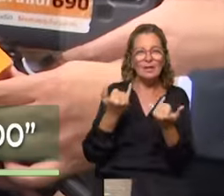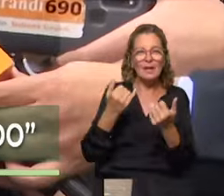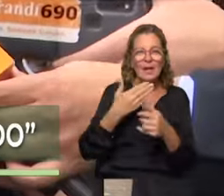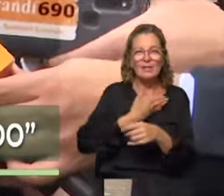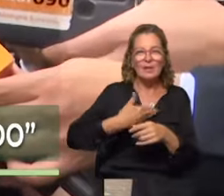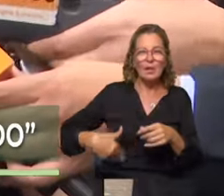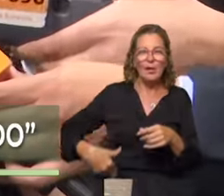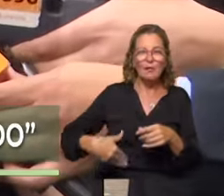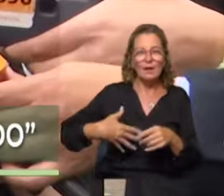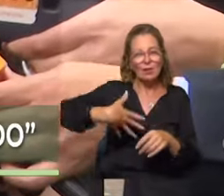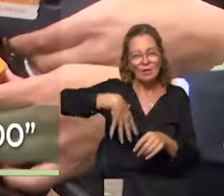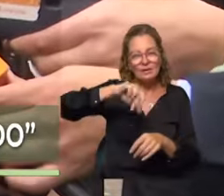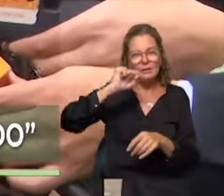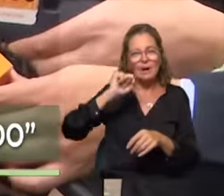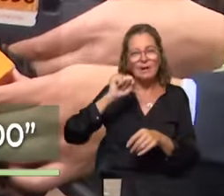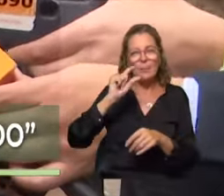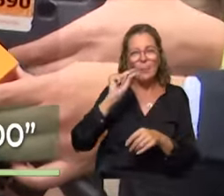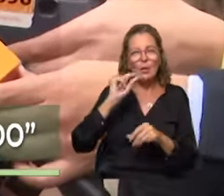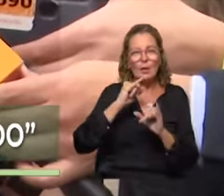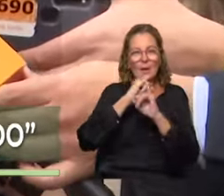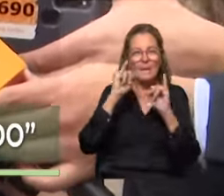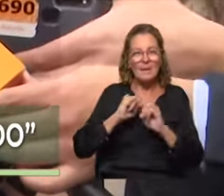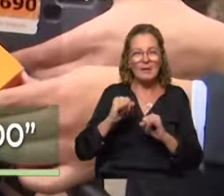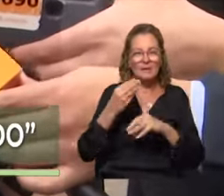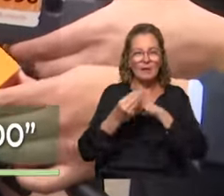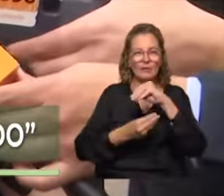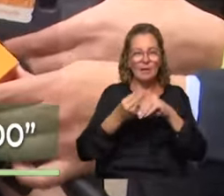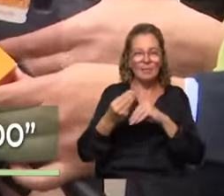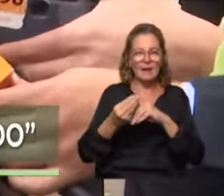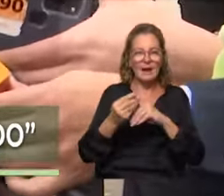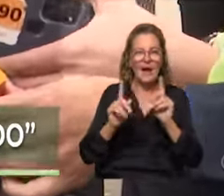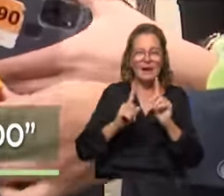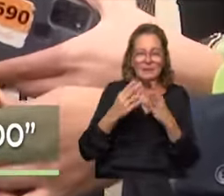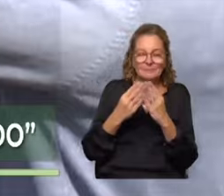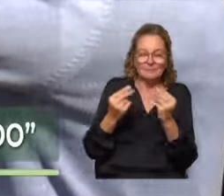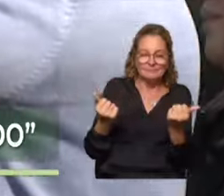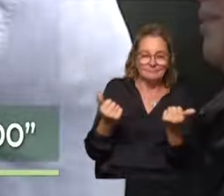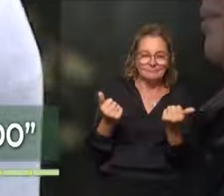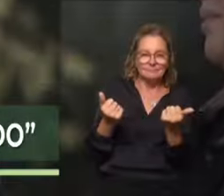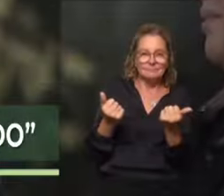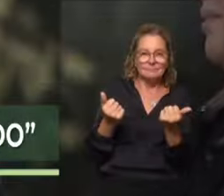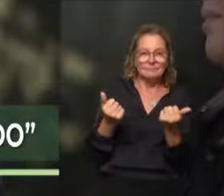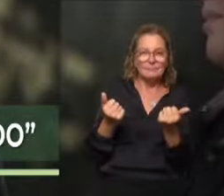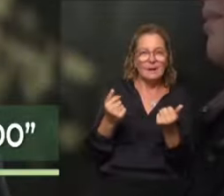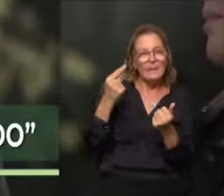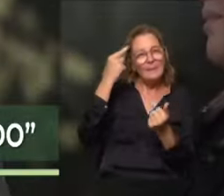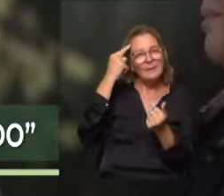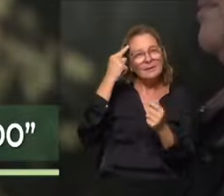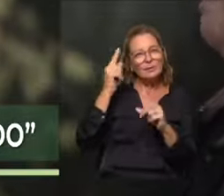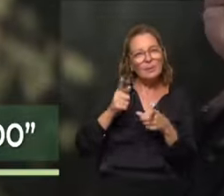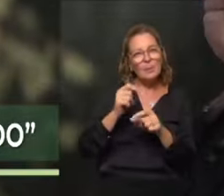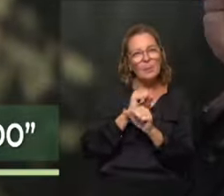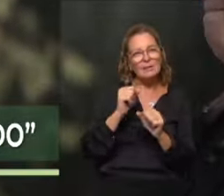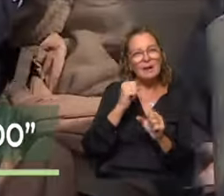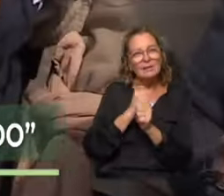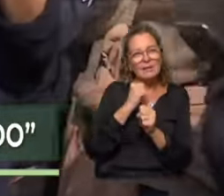de llevarle, aunque más no sea, un poco de paz espiritual a aquellos familiares que tiene alguien desaparecido. Creo que se podría